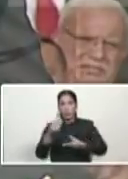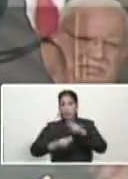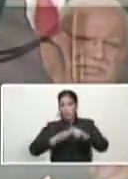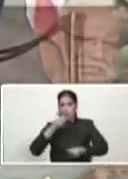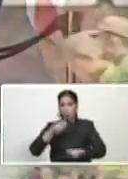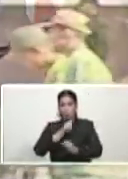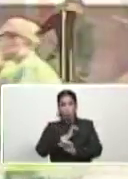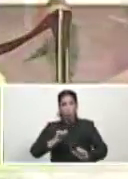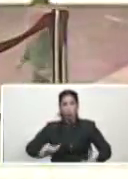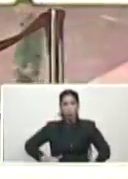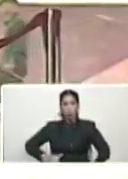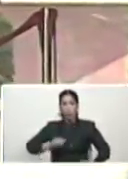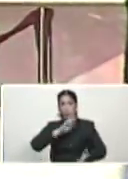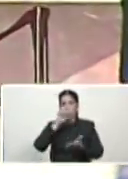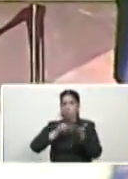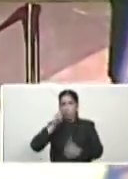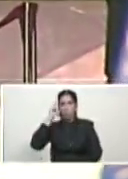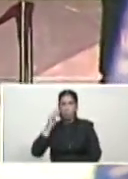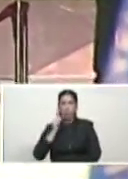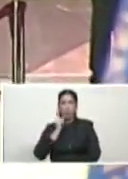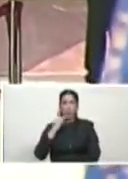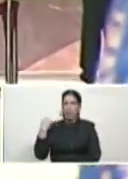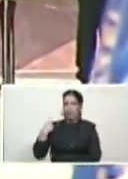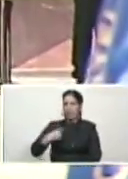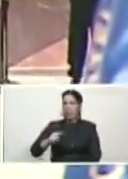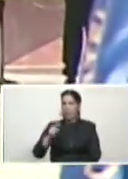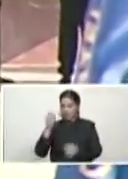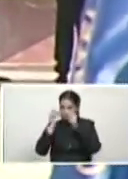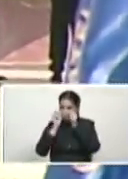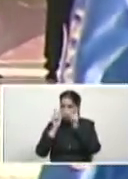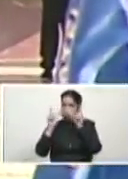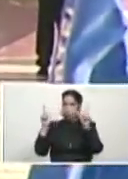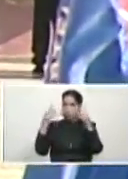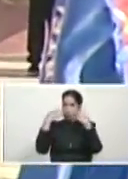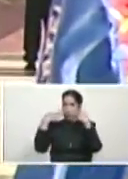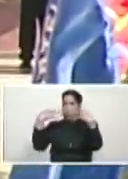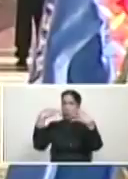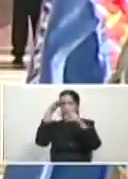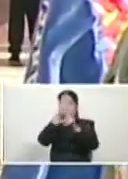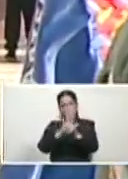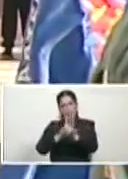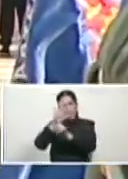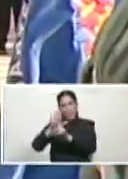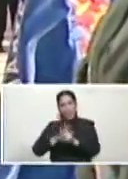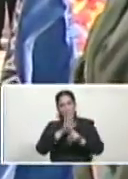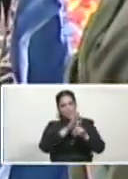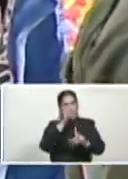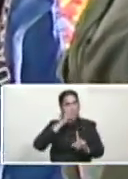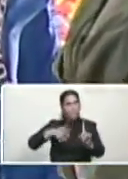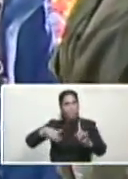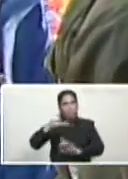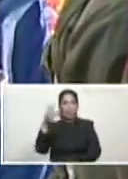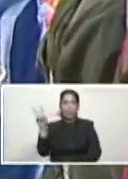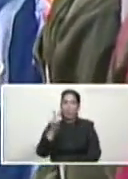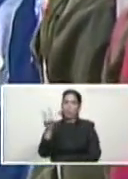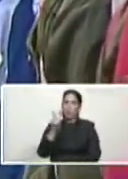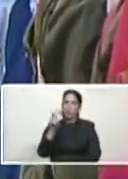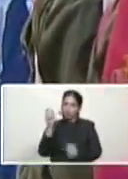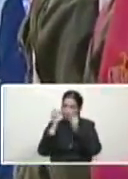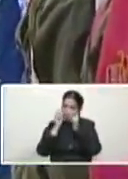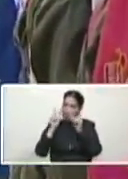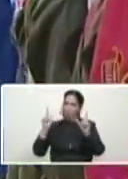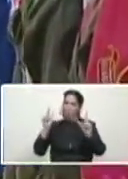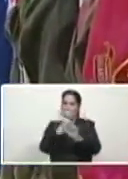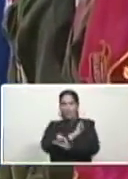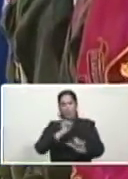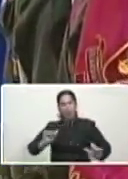Armada Nacional Bolivariana tiene la admiración y el cariño del pueblo venezolano, que admira a su Fuerza